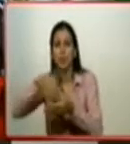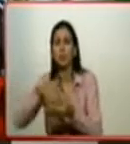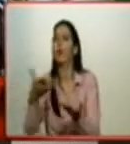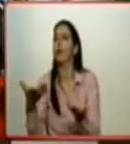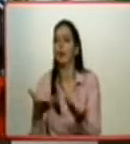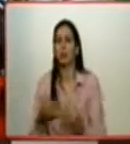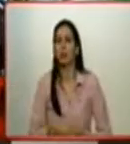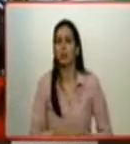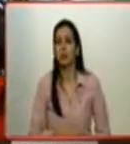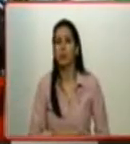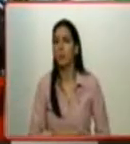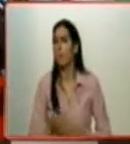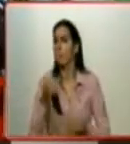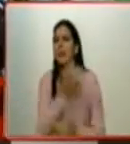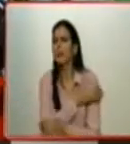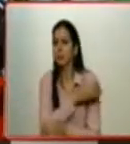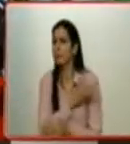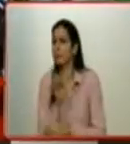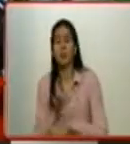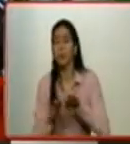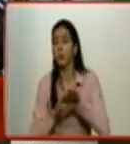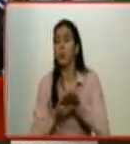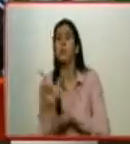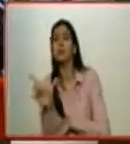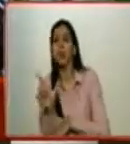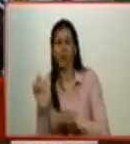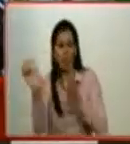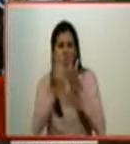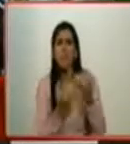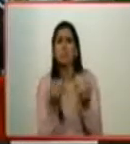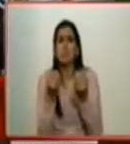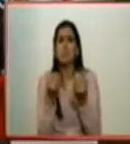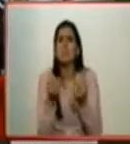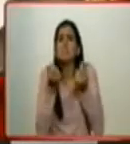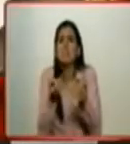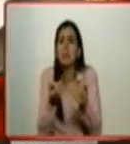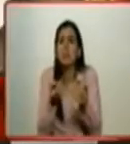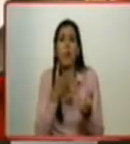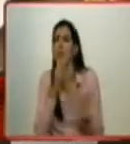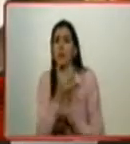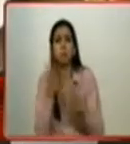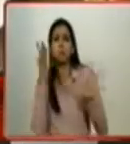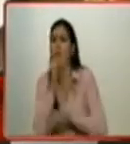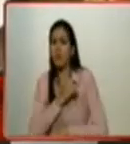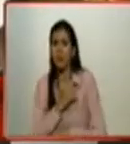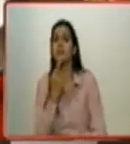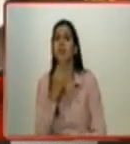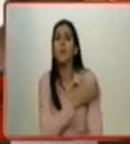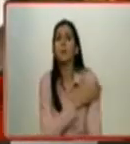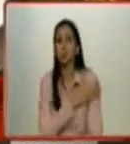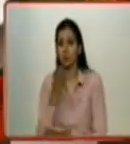electorales del PSU. Estaban vacíos, estaban solos, es una realidad. En tiempo récord, el